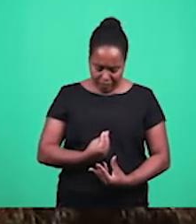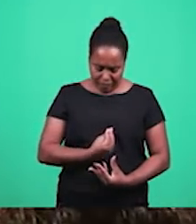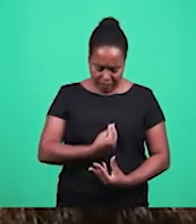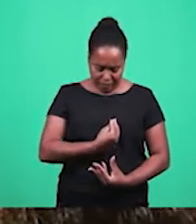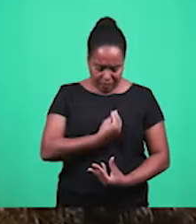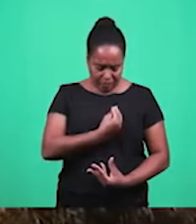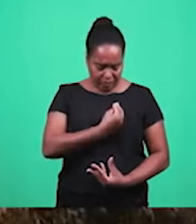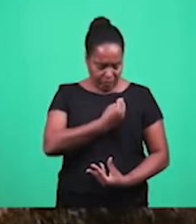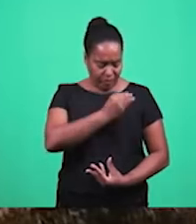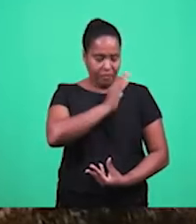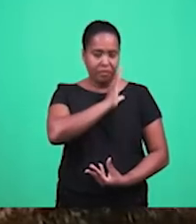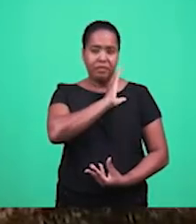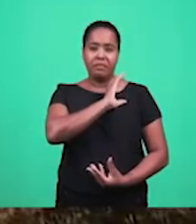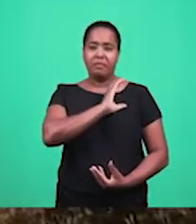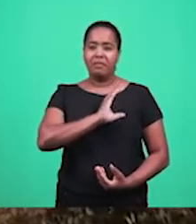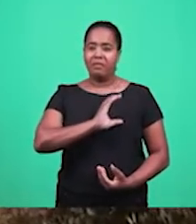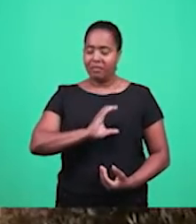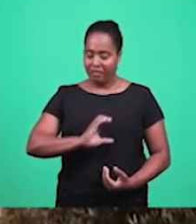de aquí